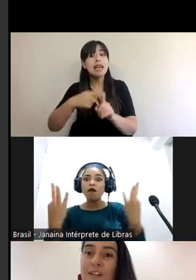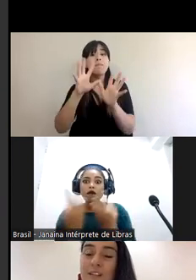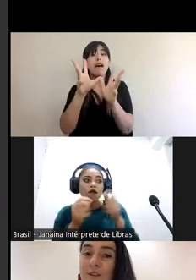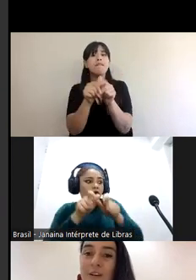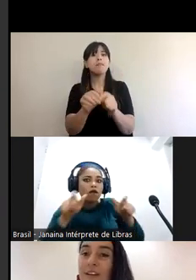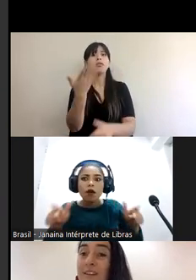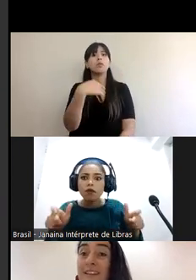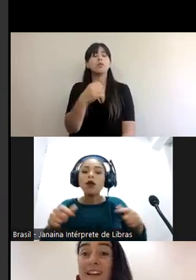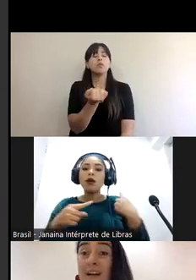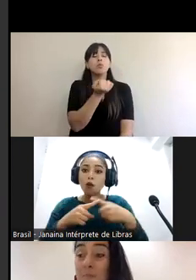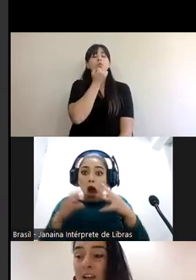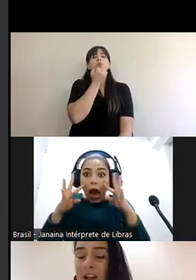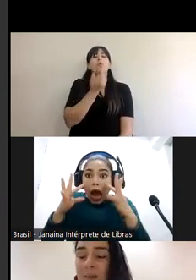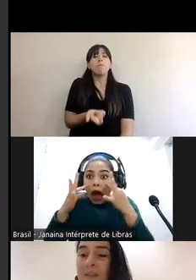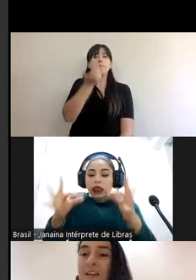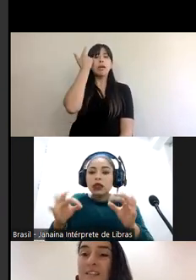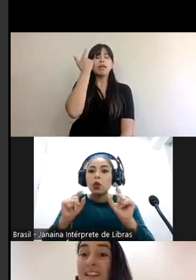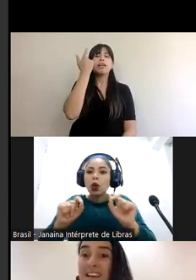mucho la atención que en el campo